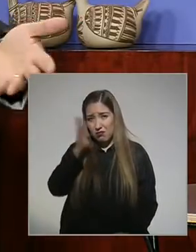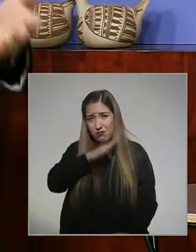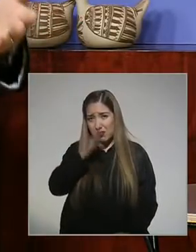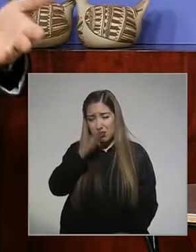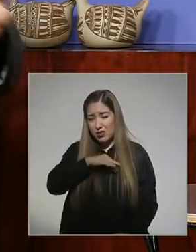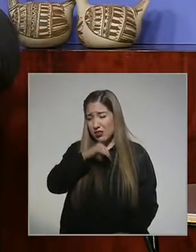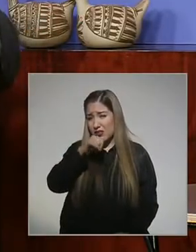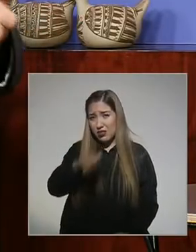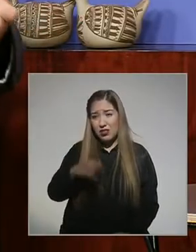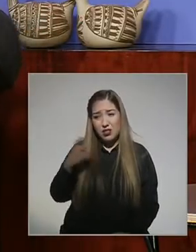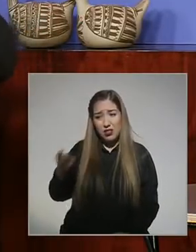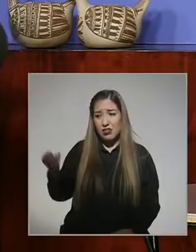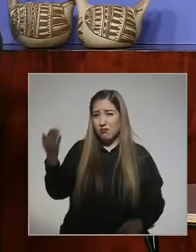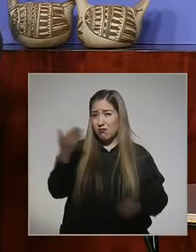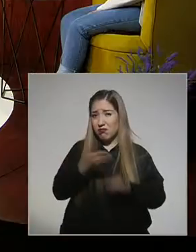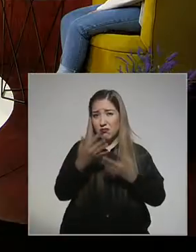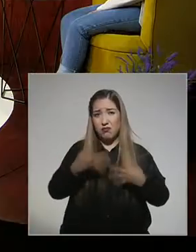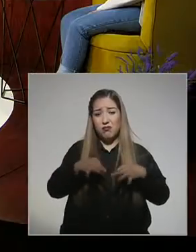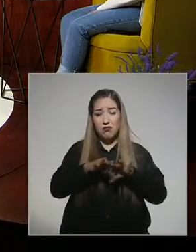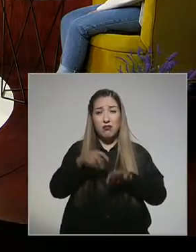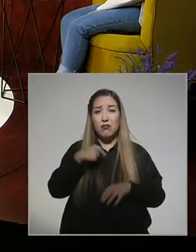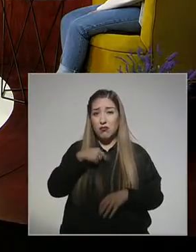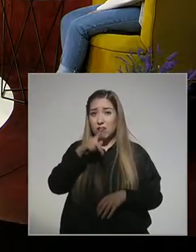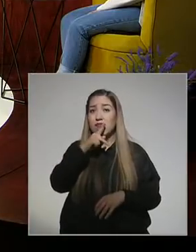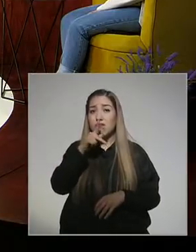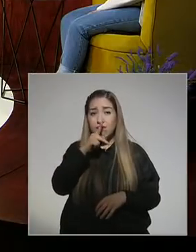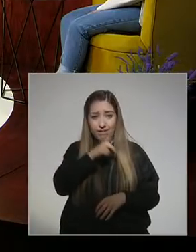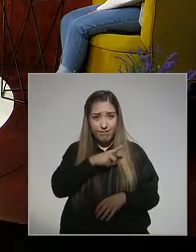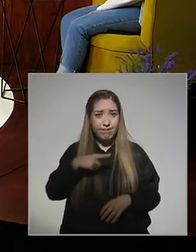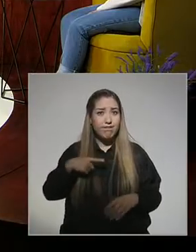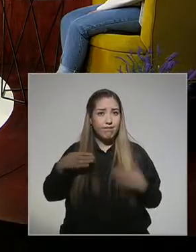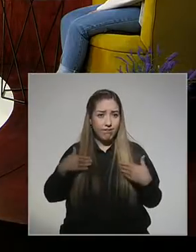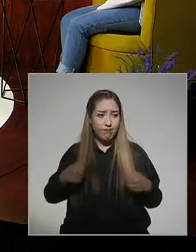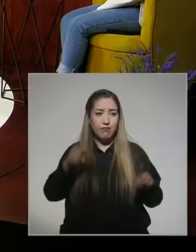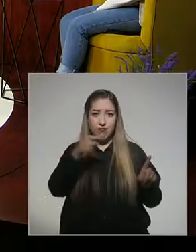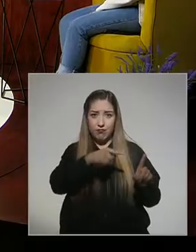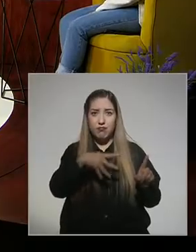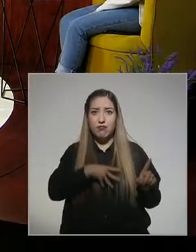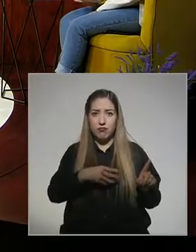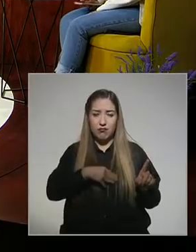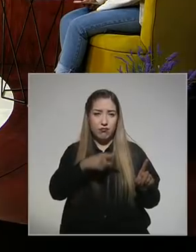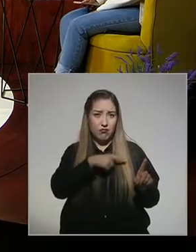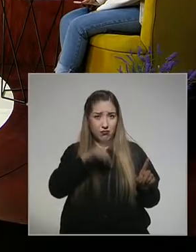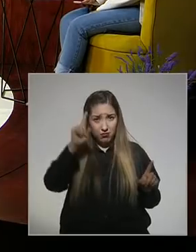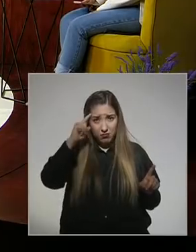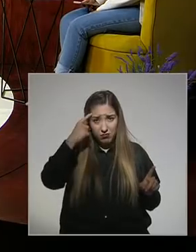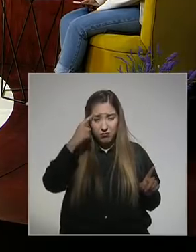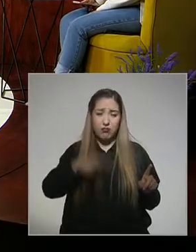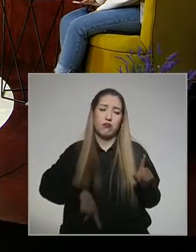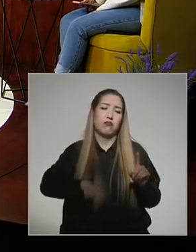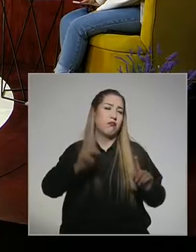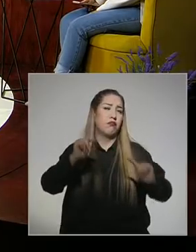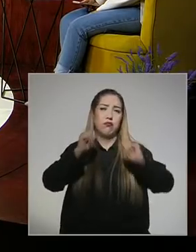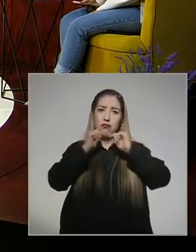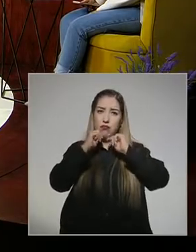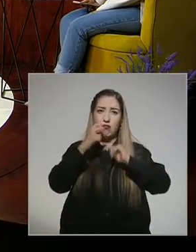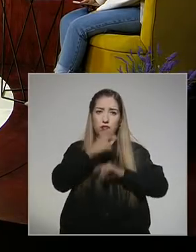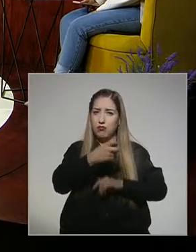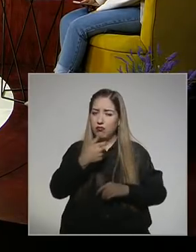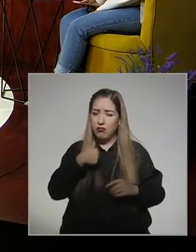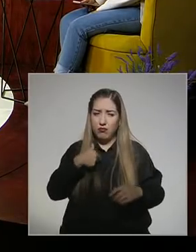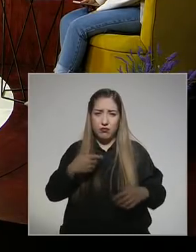es normal. Es normal. Uh-huh. Yo como papá tengo que también entender que mi hijo se puede enojar, pero no importa. Yo también tengo que esa angustia